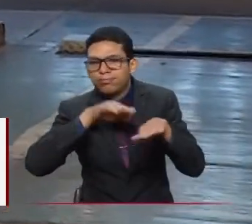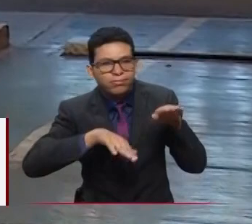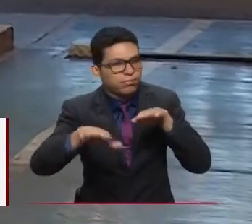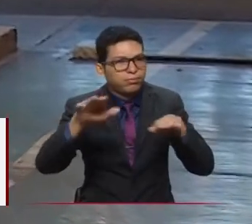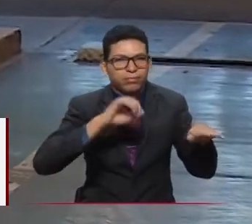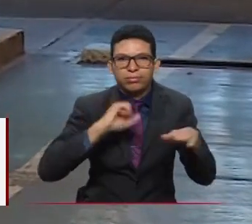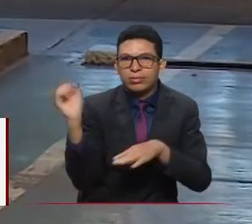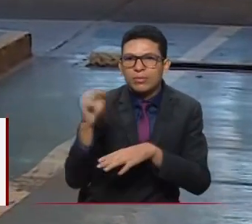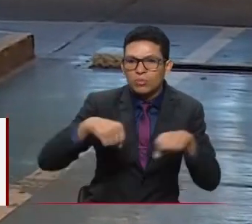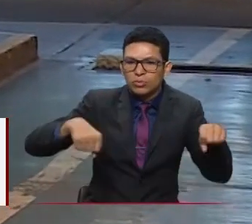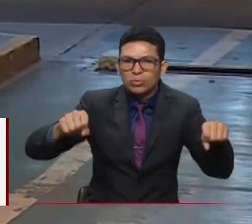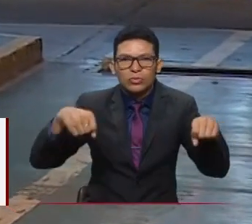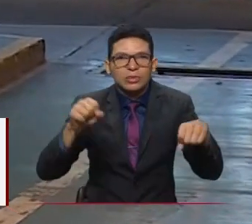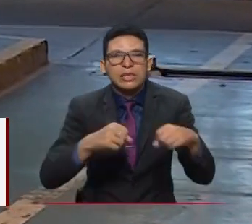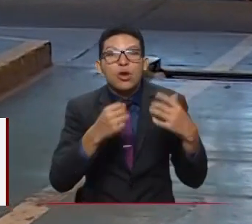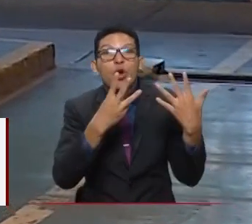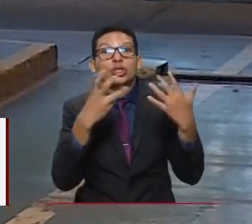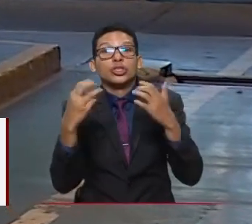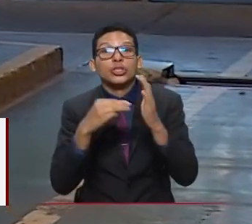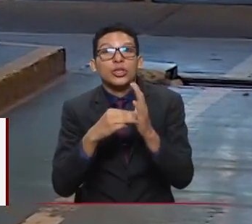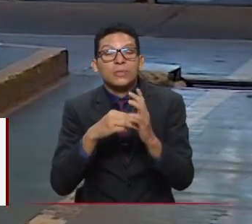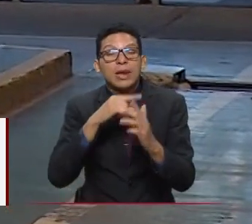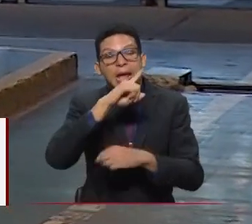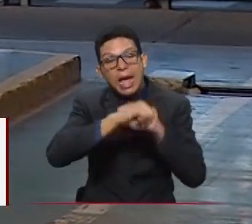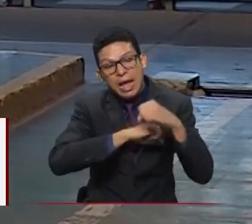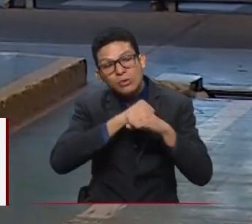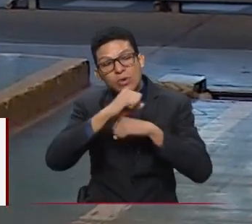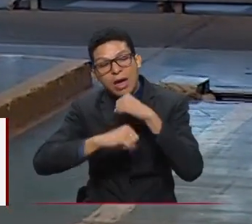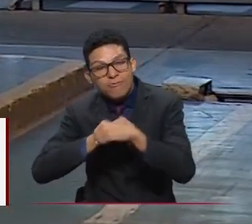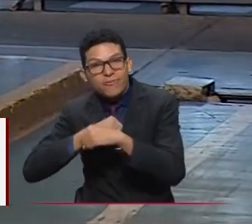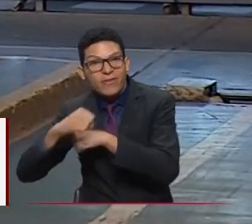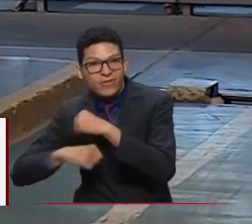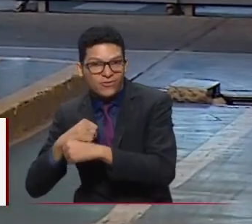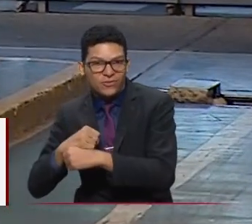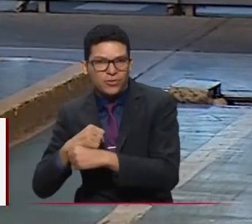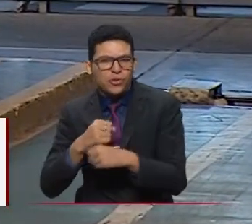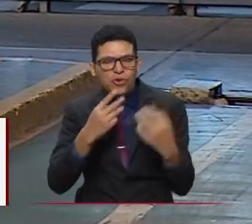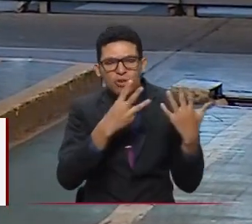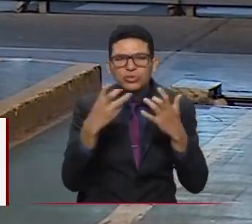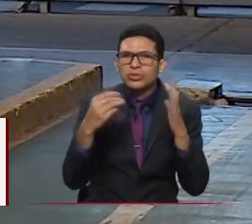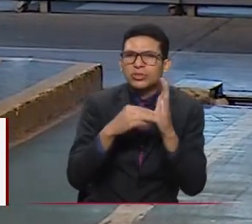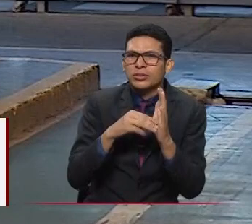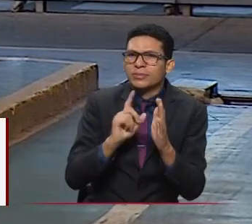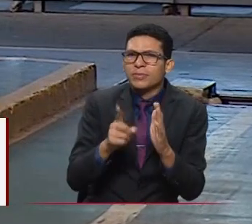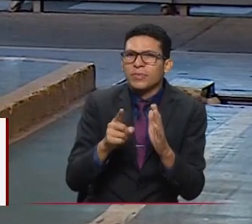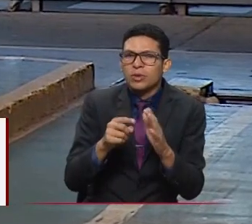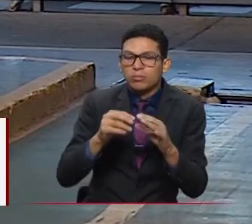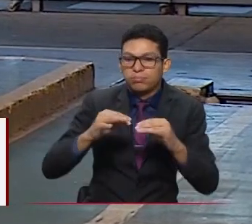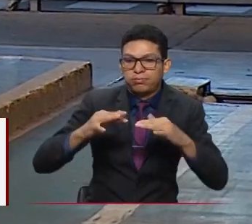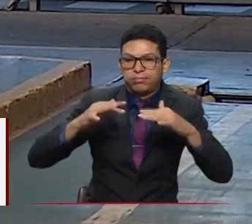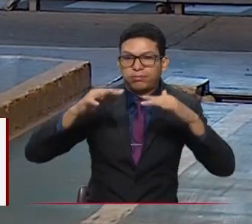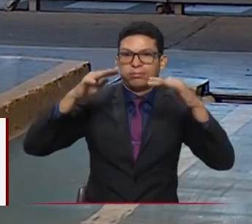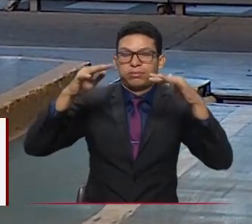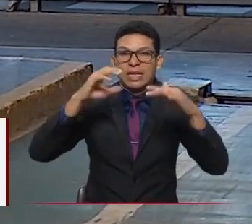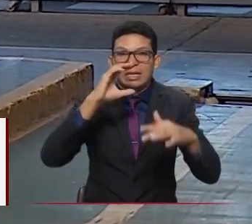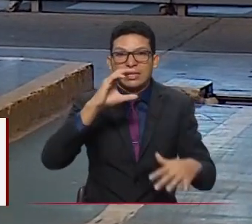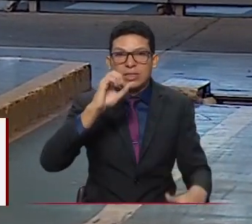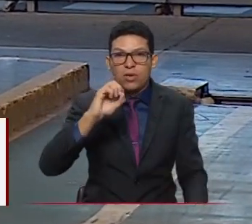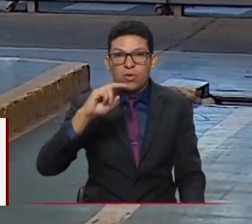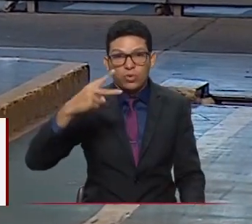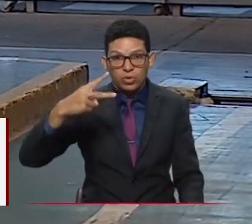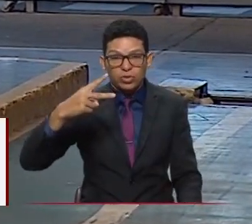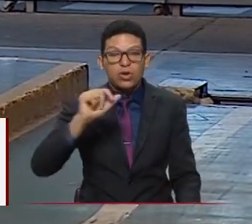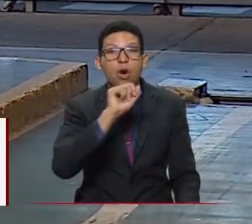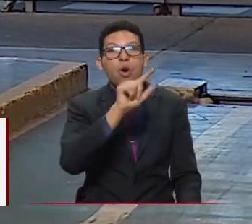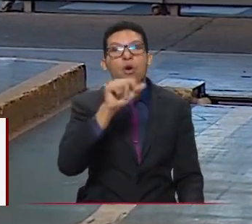ciudad de Cali? 800 mil al año. Y esos 800 mil vehículos producen alrededor de 11 millones